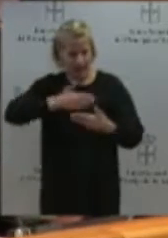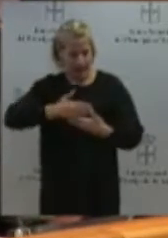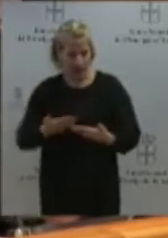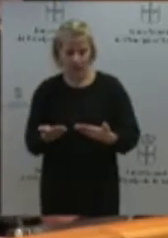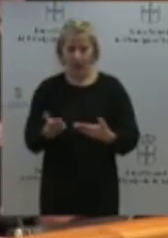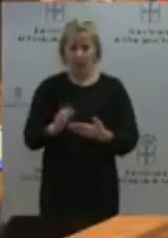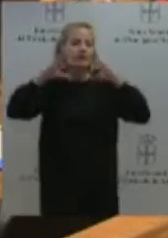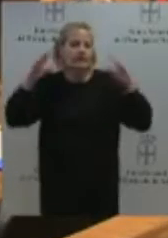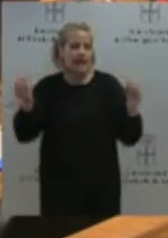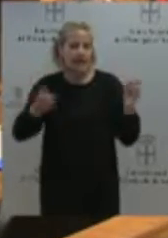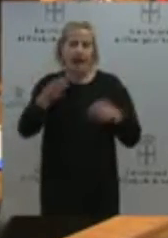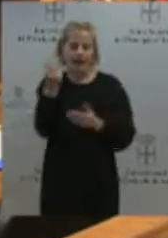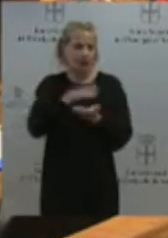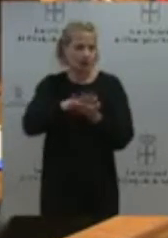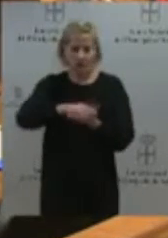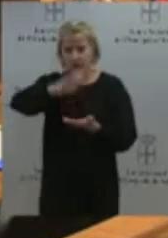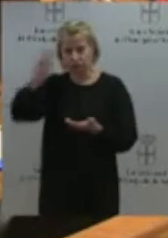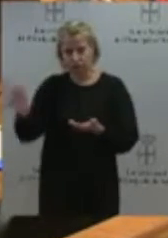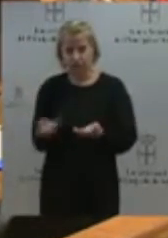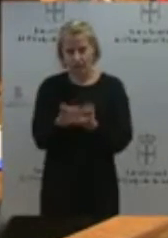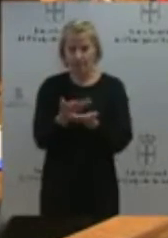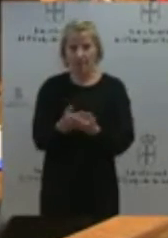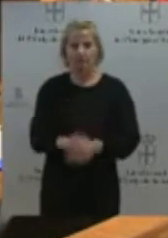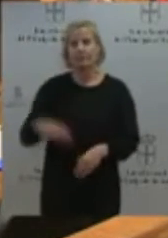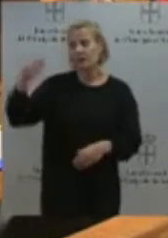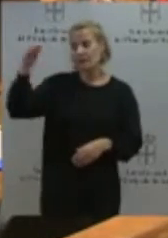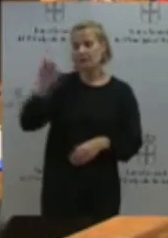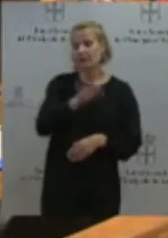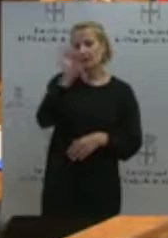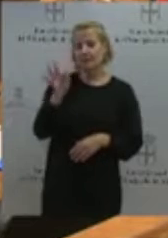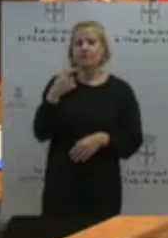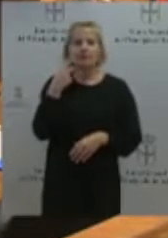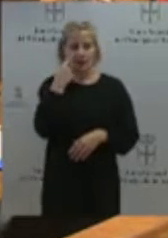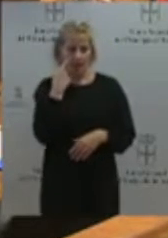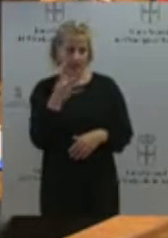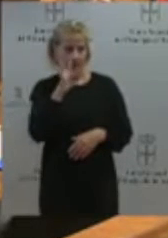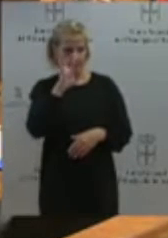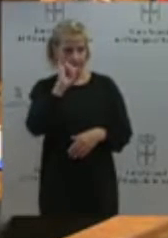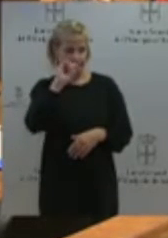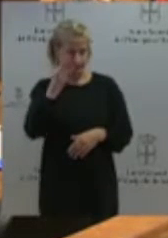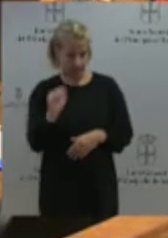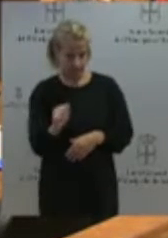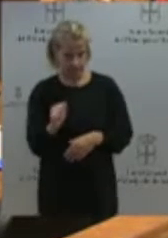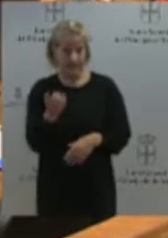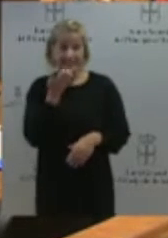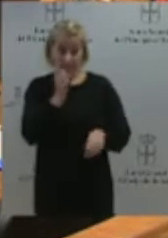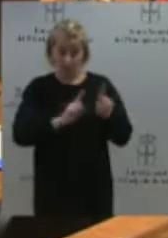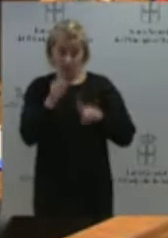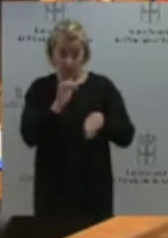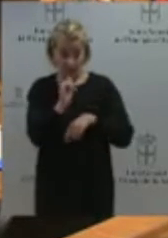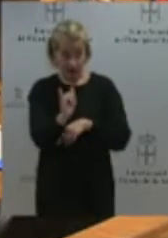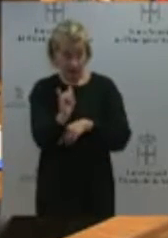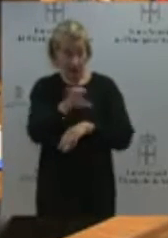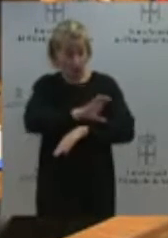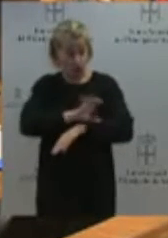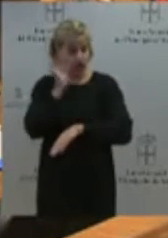señor Ripa. ¿No? Señor Ripa, vamos a ver. Yo antes decía, donde haya problemas, desde luego la consejera de Educación y su equipo creo que